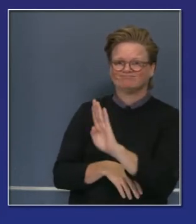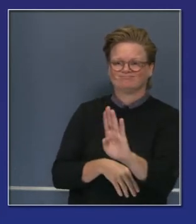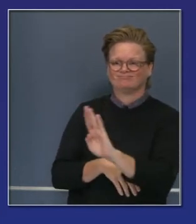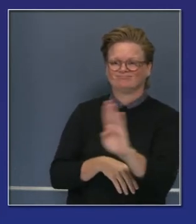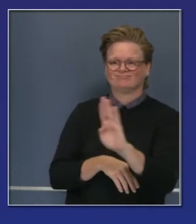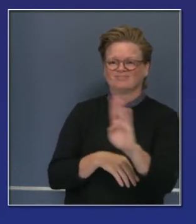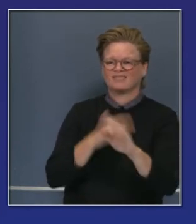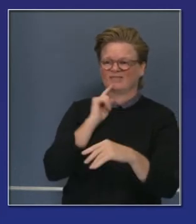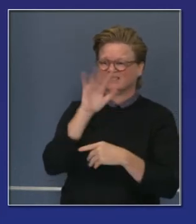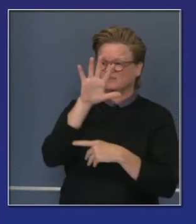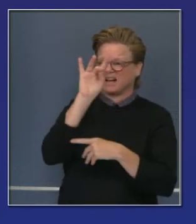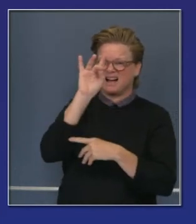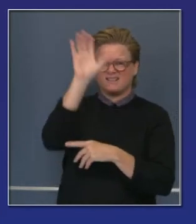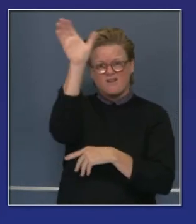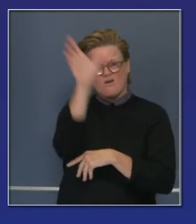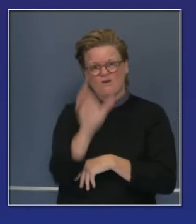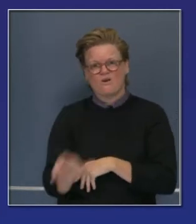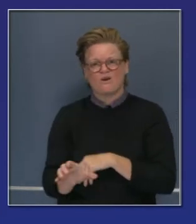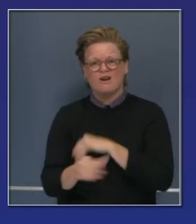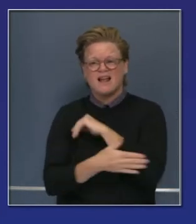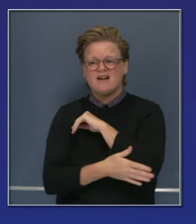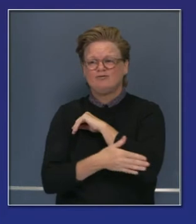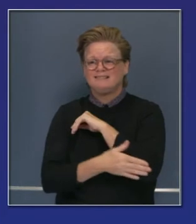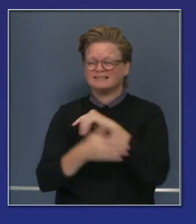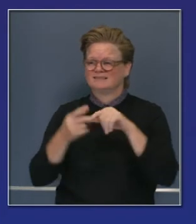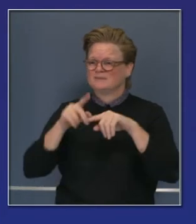con 58 condados,